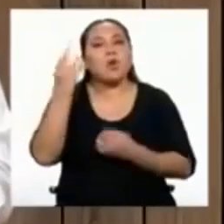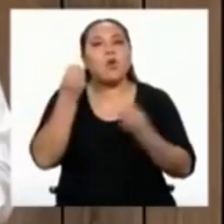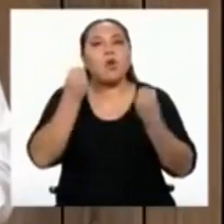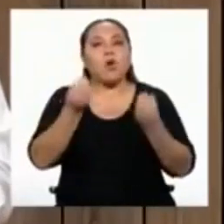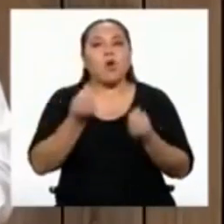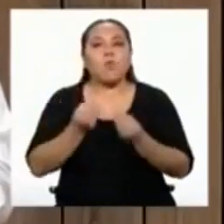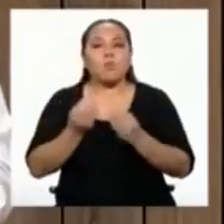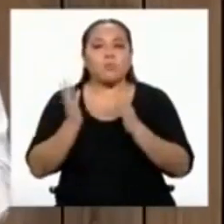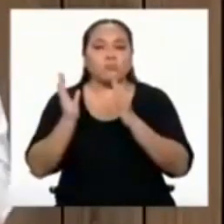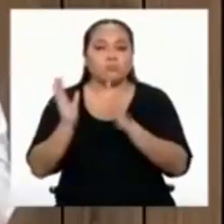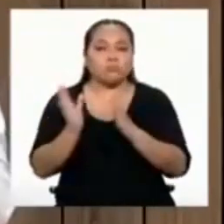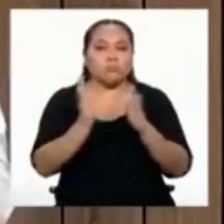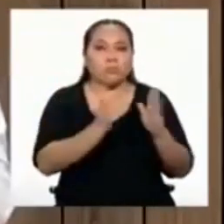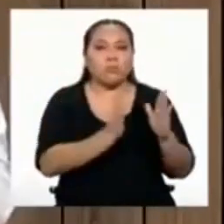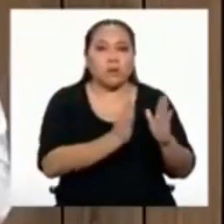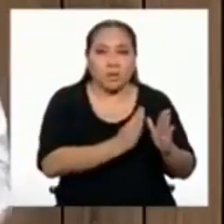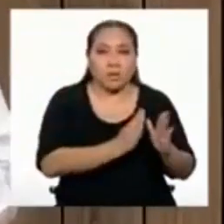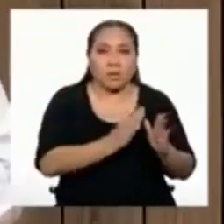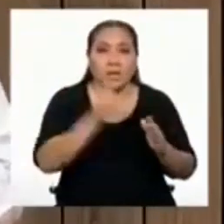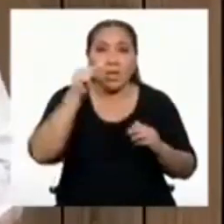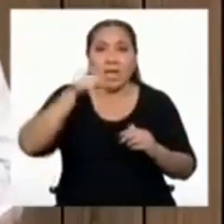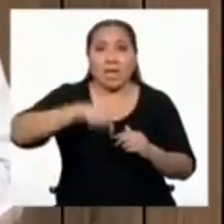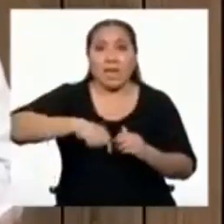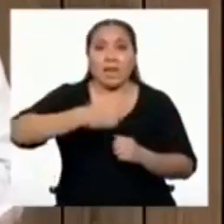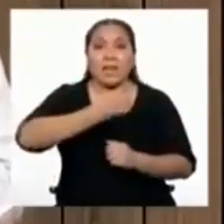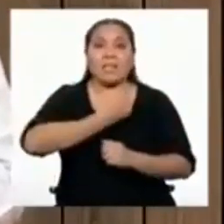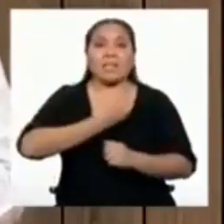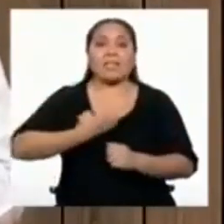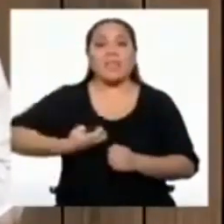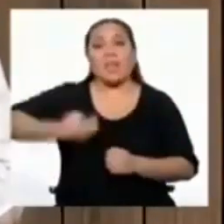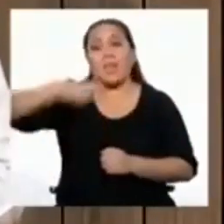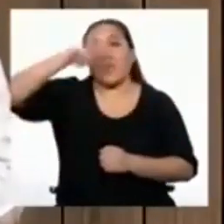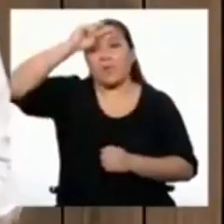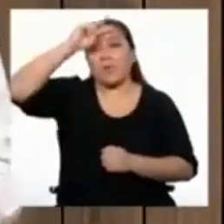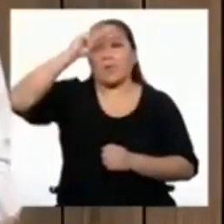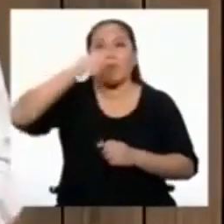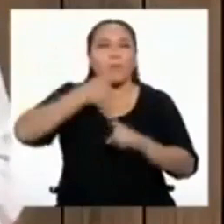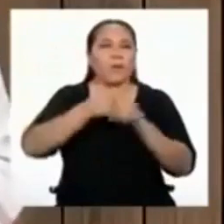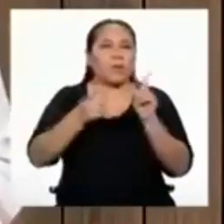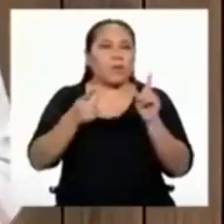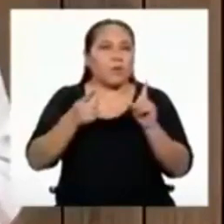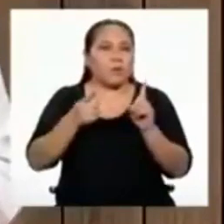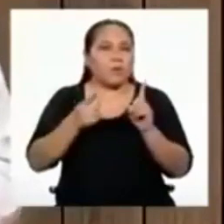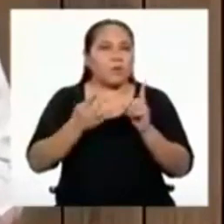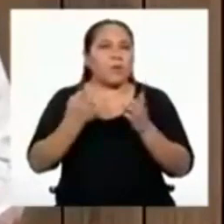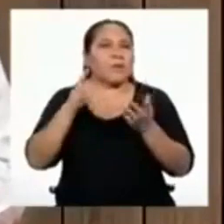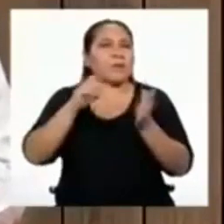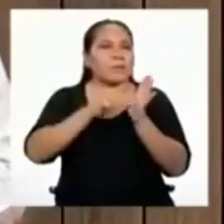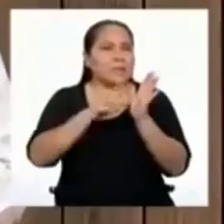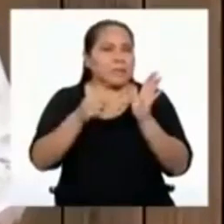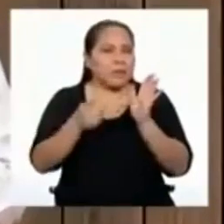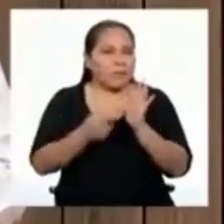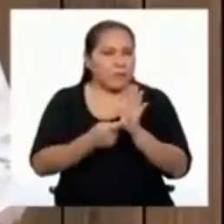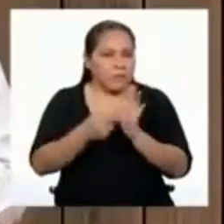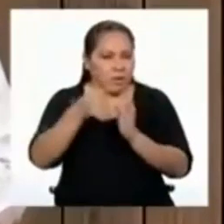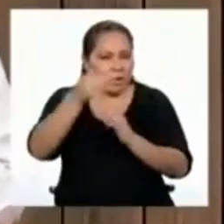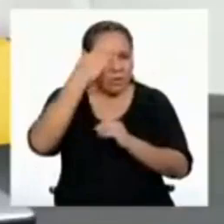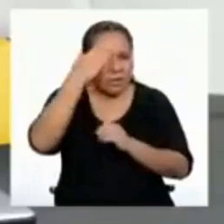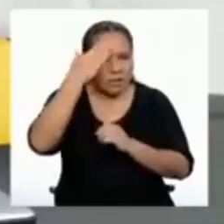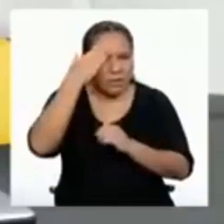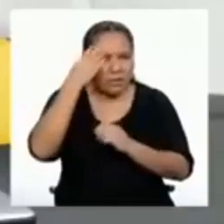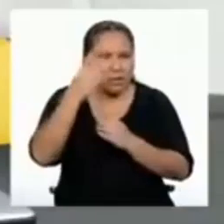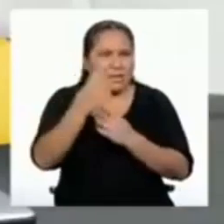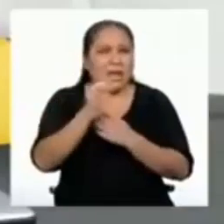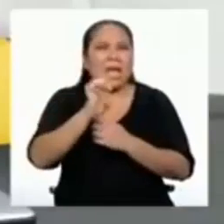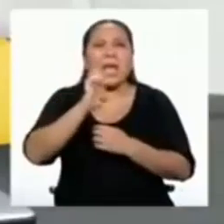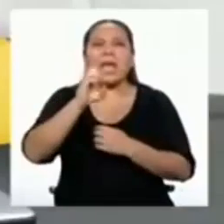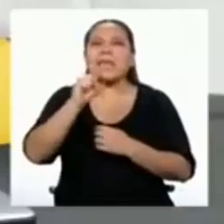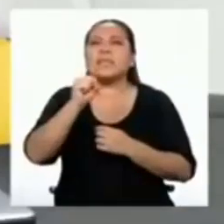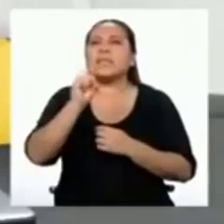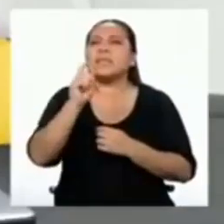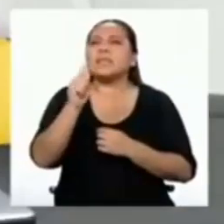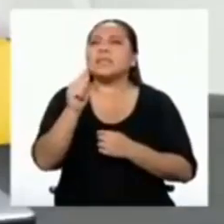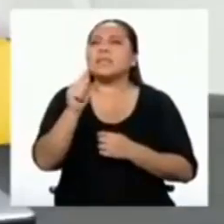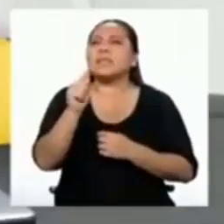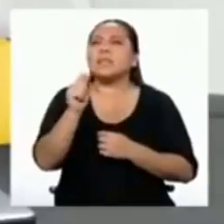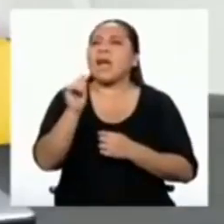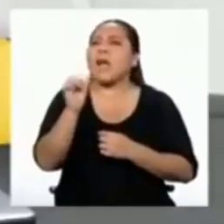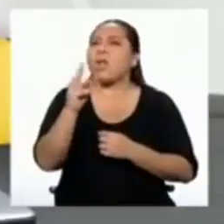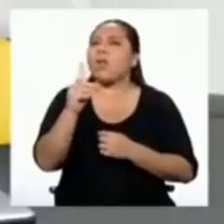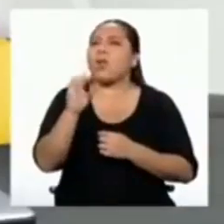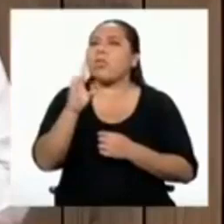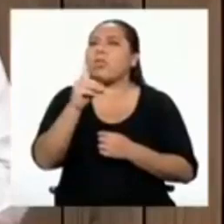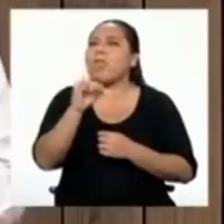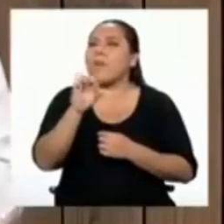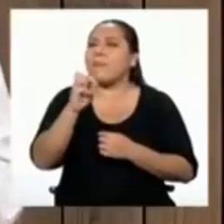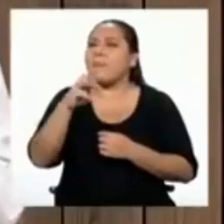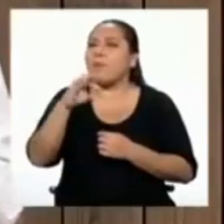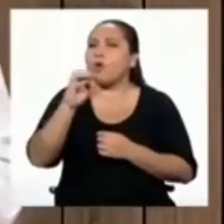organiza el Estado peruano. Pero antes, la gran pregunta es, ¿sabes qué es un Estado democrático? Más